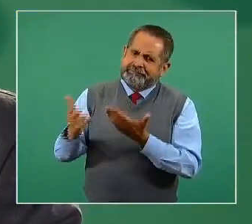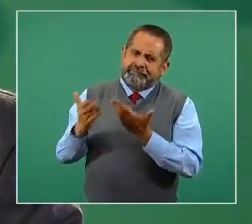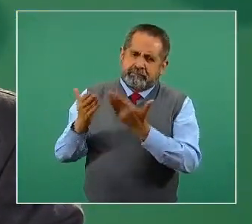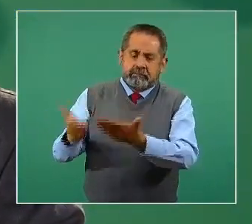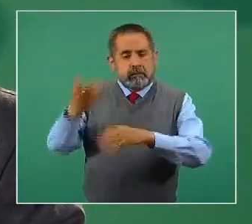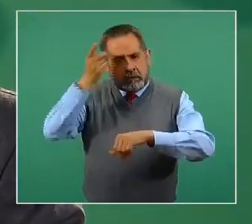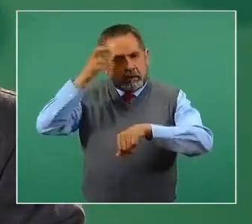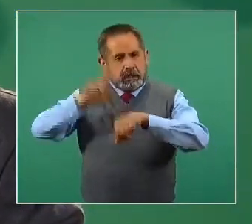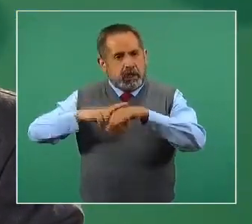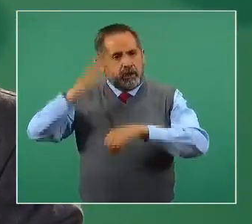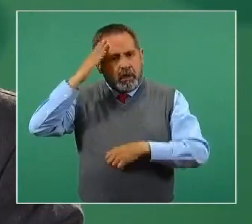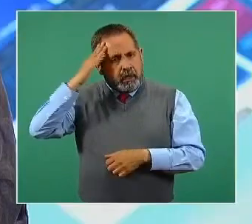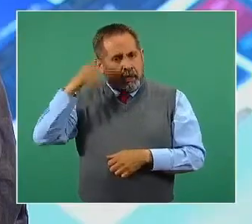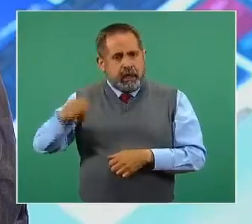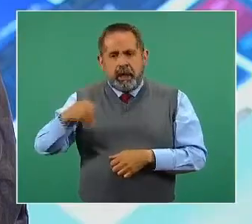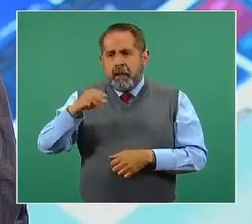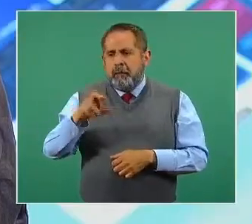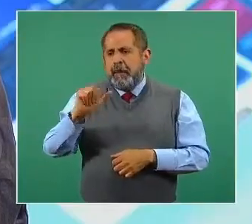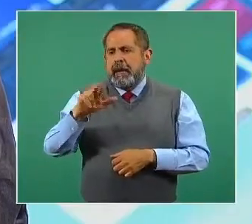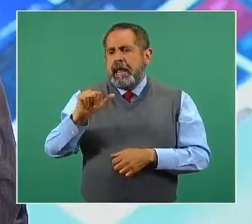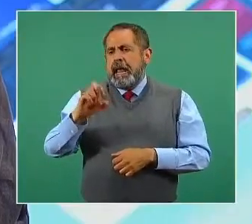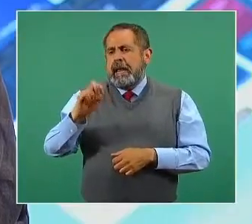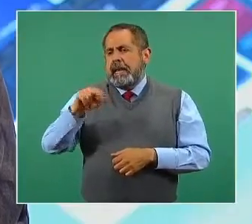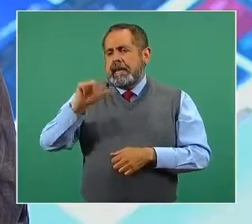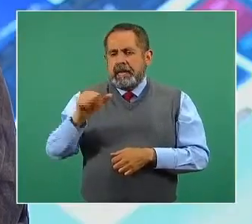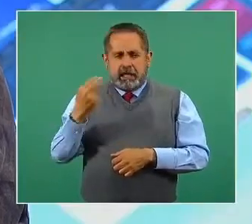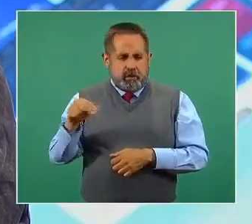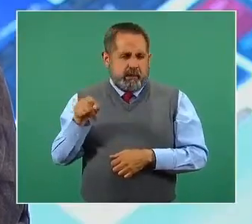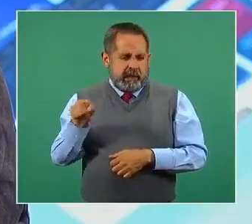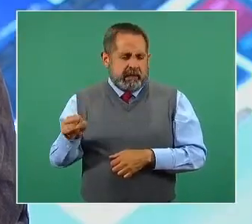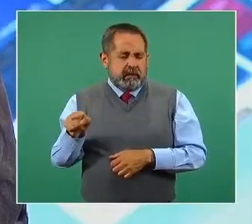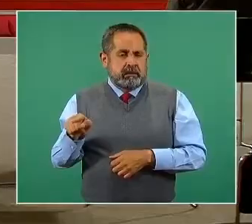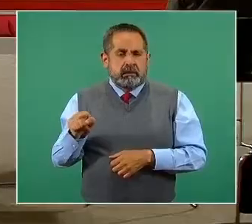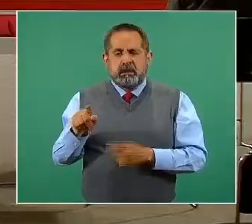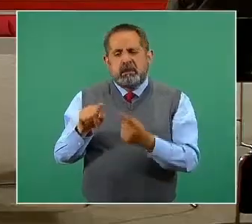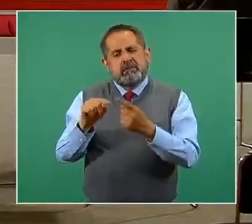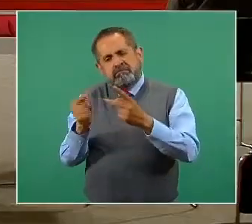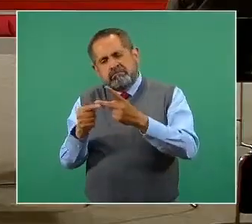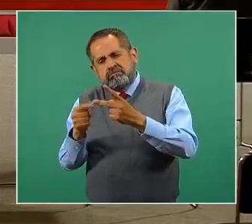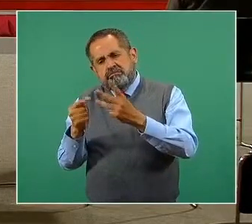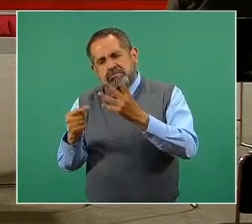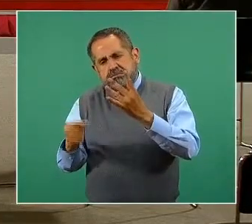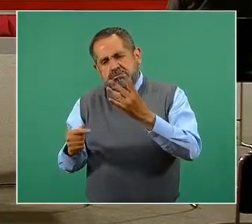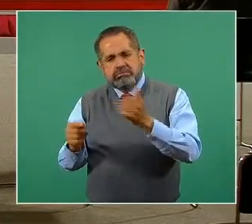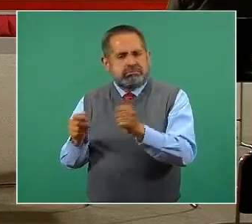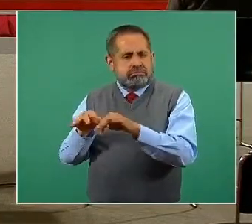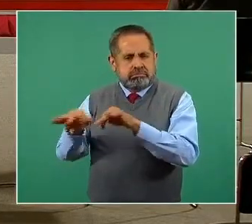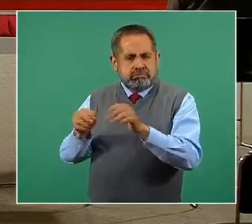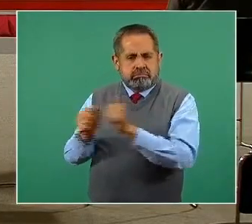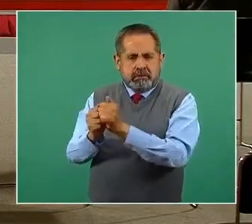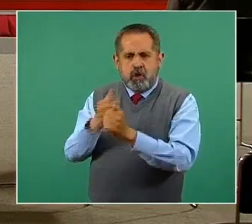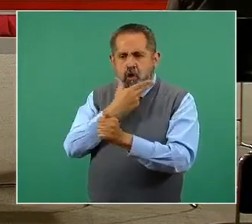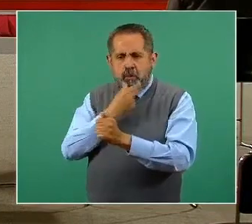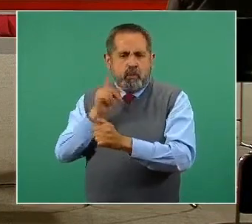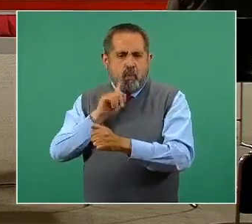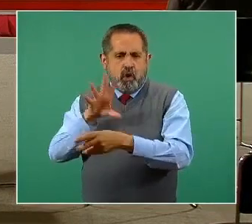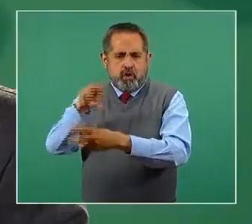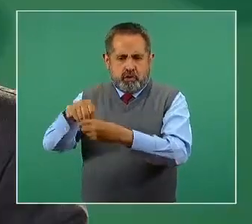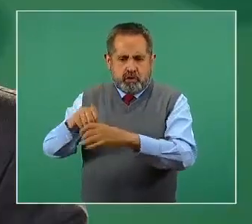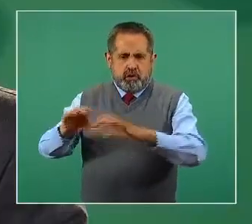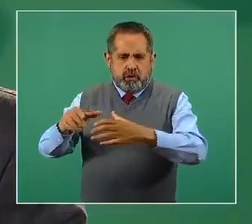su directora general, la doctora María Elena Álvarez Builla, y a diversos colegas, hombres y mujeres